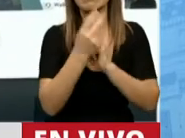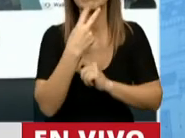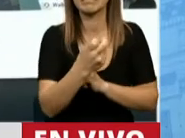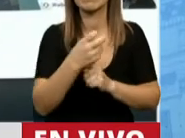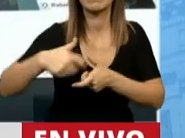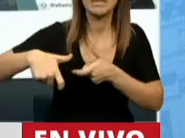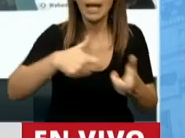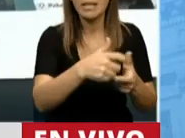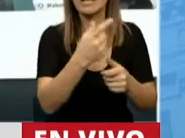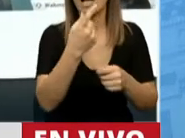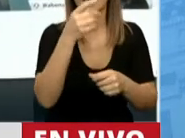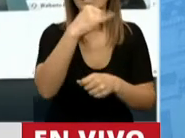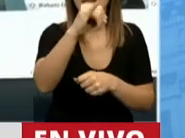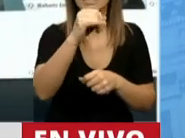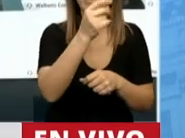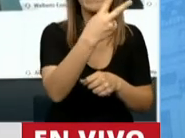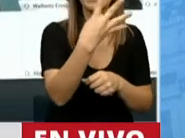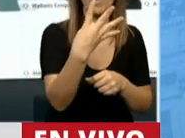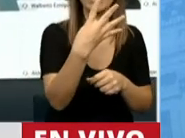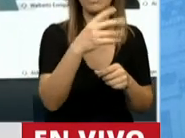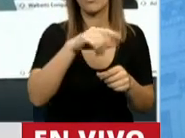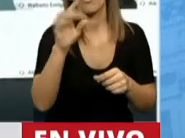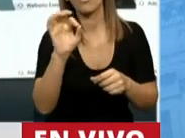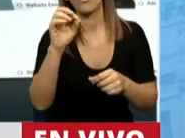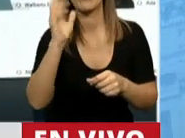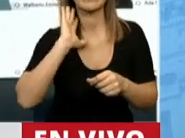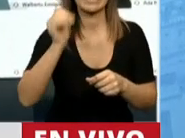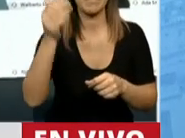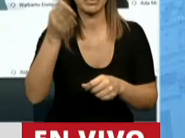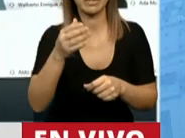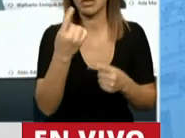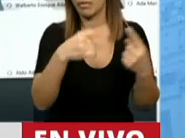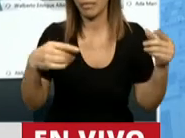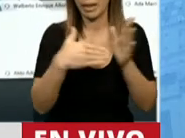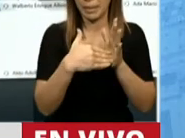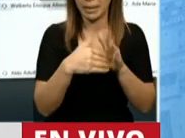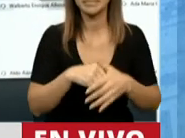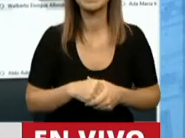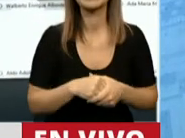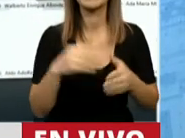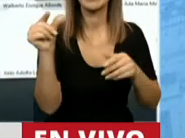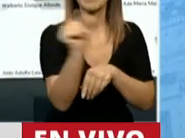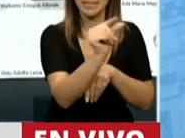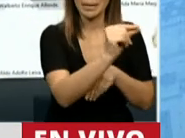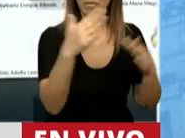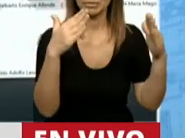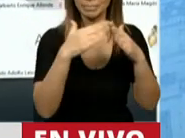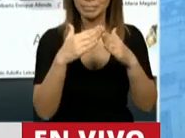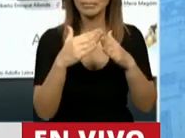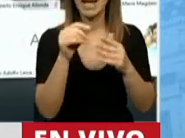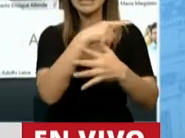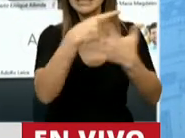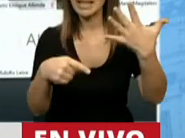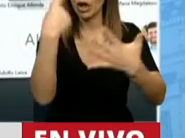de gas con tasas que van del 24% la primera y del 6% la otra. En el caso de los créditos hipotecarios, hay 5 líneas